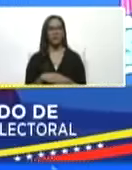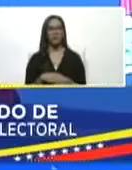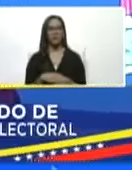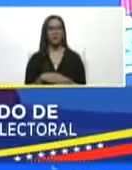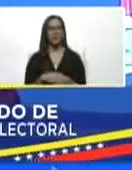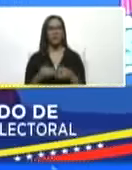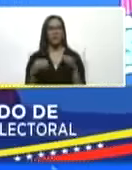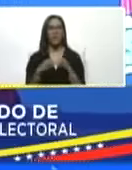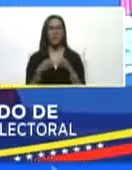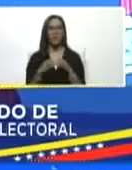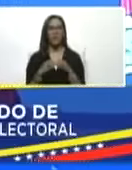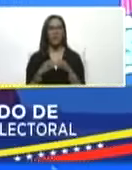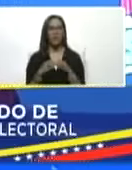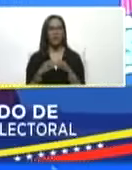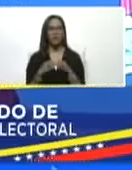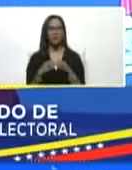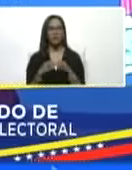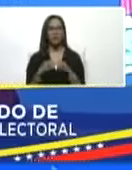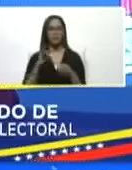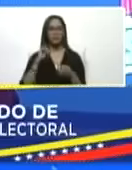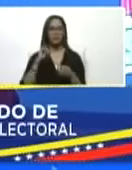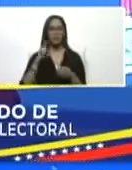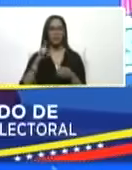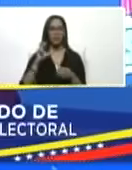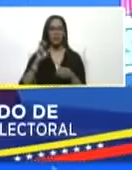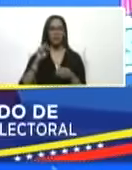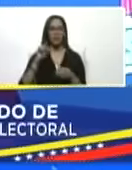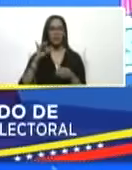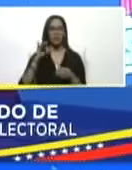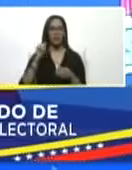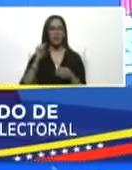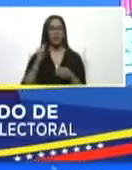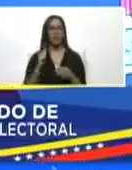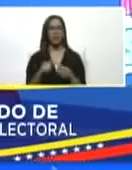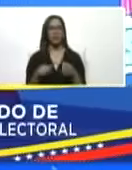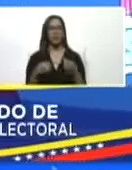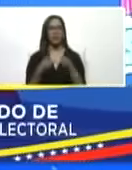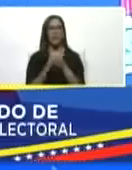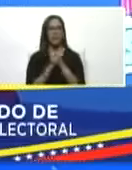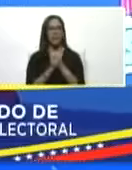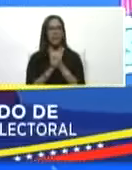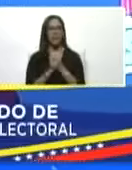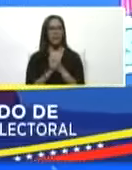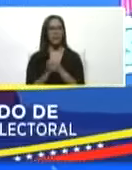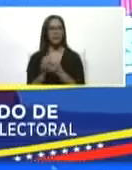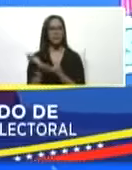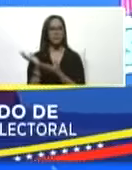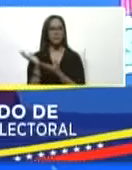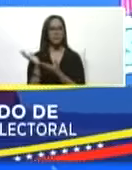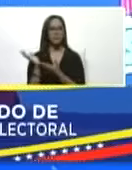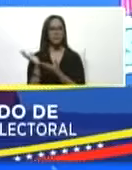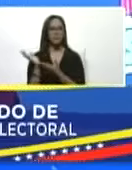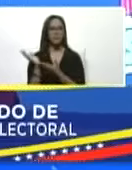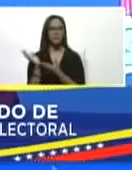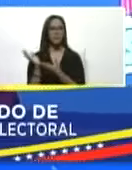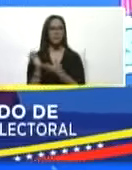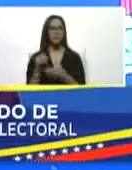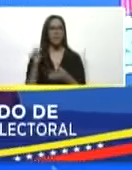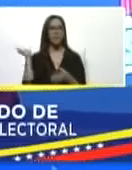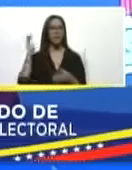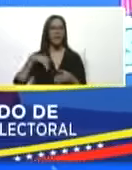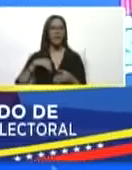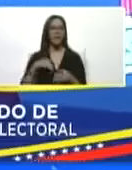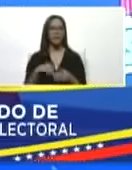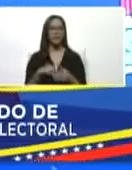La compañera Ilenia Medina, camarada Ilenia, está en Maracaibo de